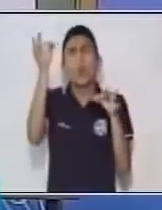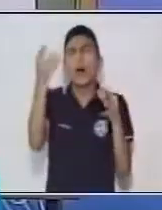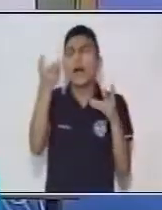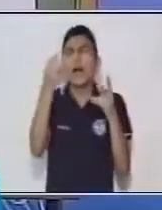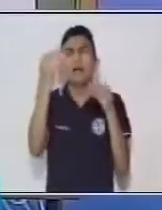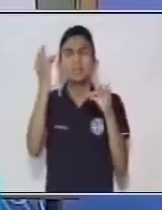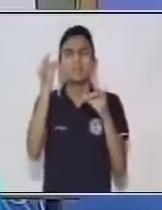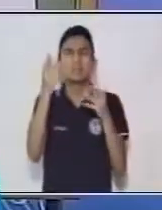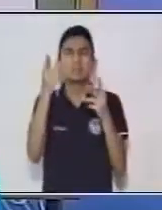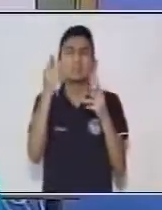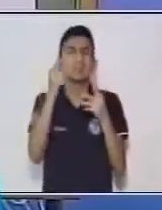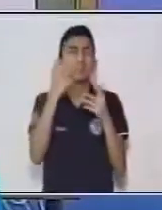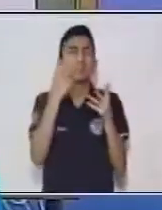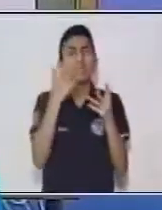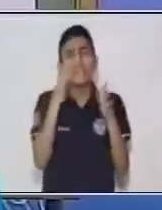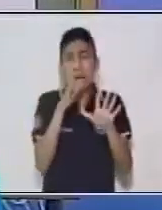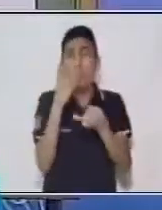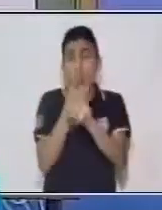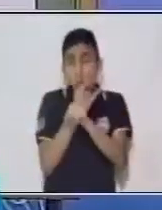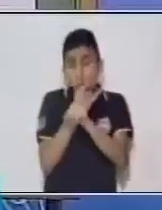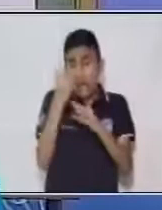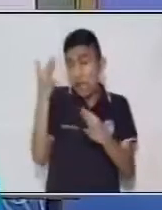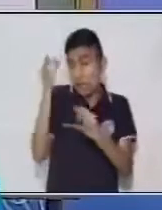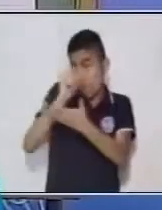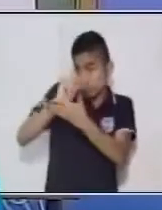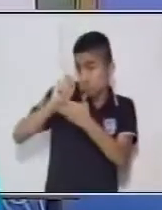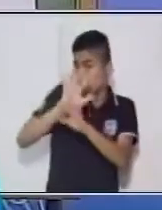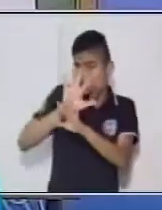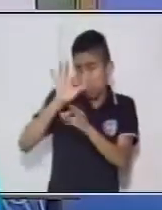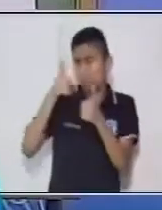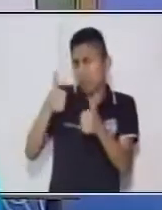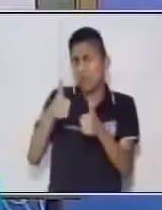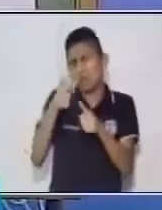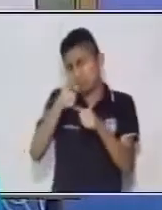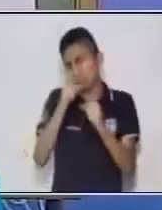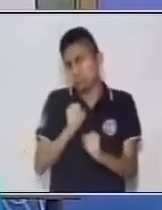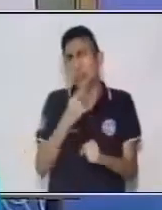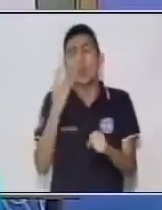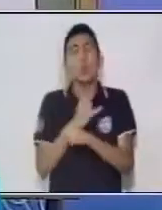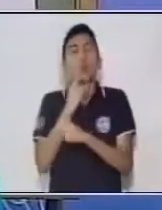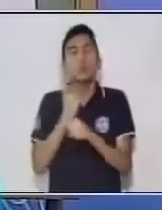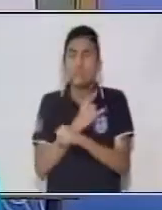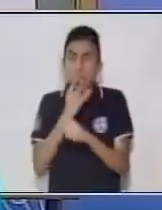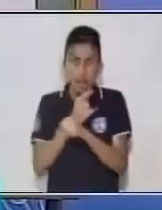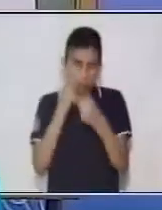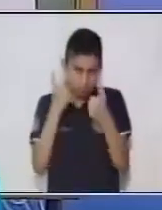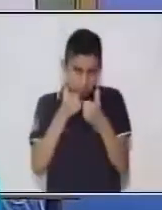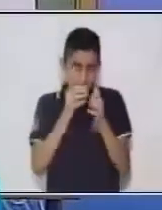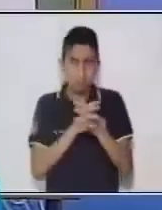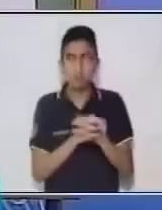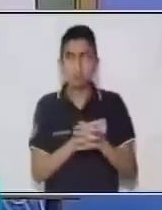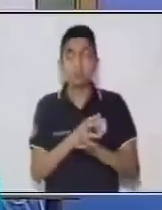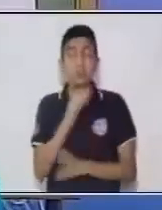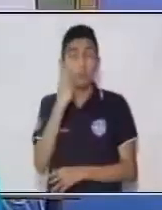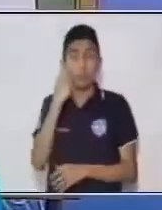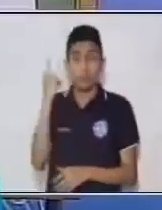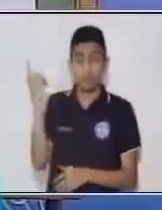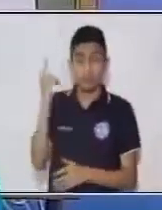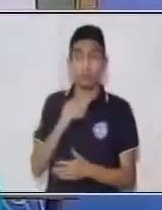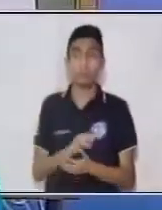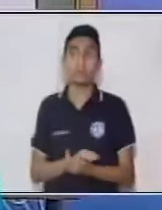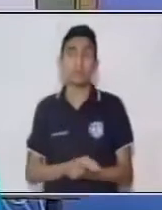de desecho, ¿verdad? Una de las que ya utilizaste, y vamos a doblarla a la